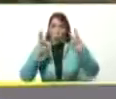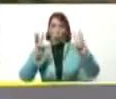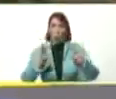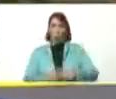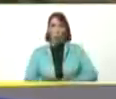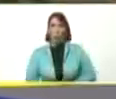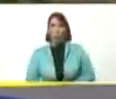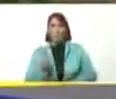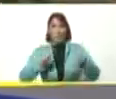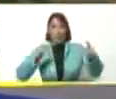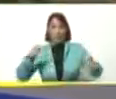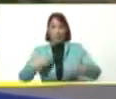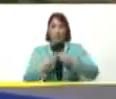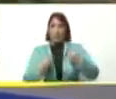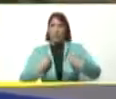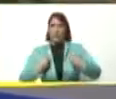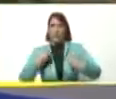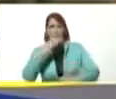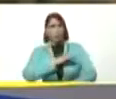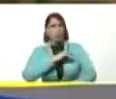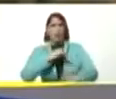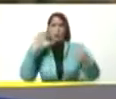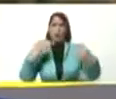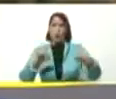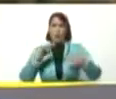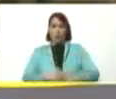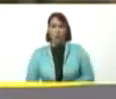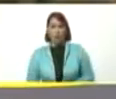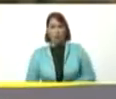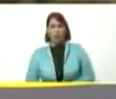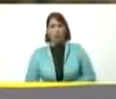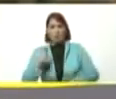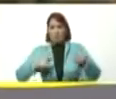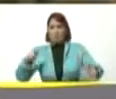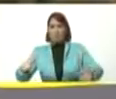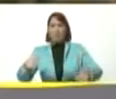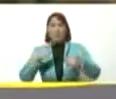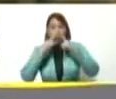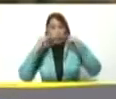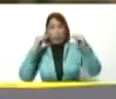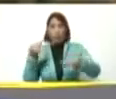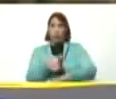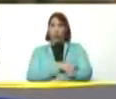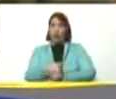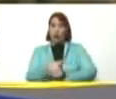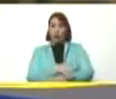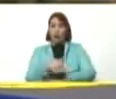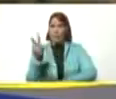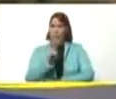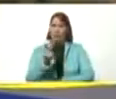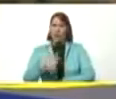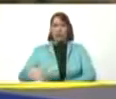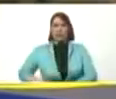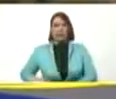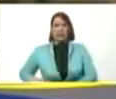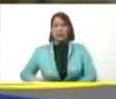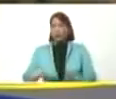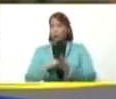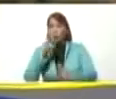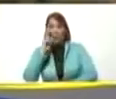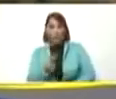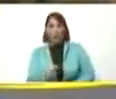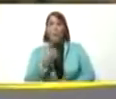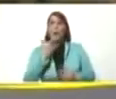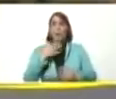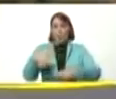La gente haciendo su vida social normal, la gente sonriendo en las calles porque el venezolano es muy humorista y donde usted ve una